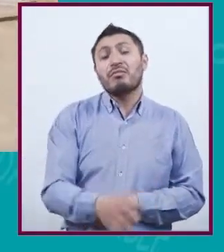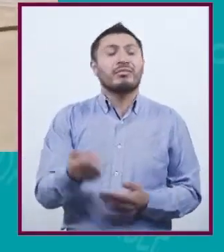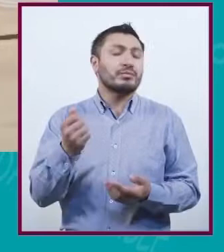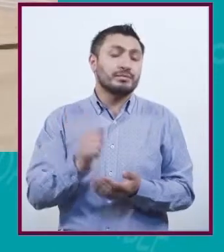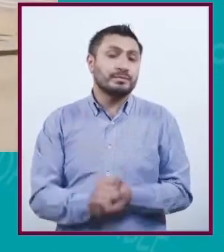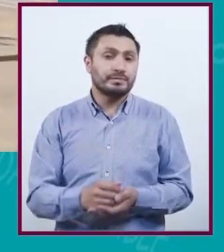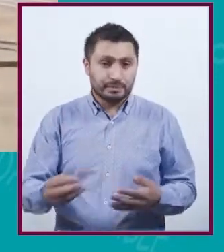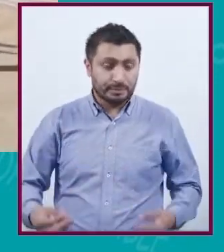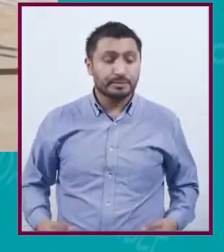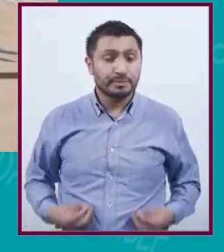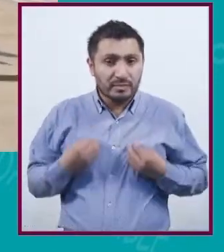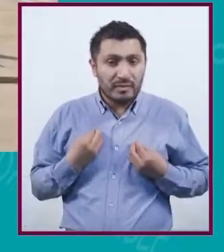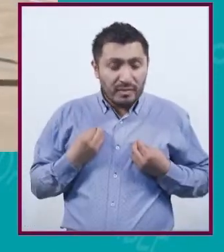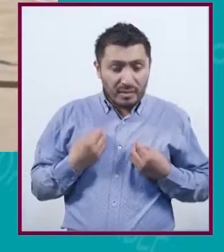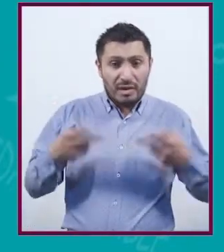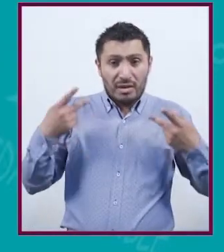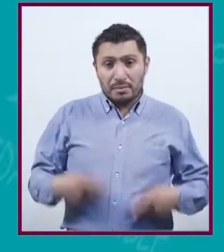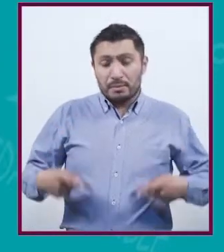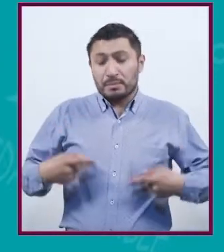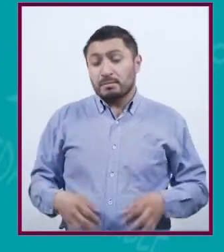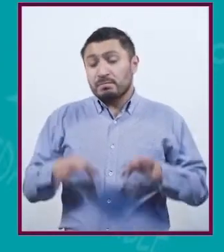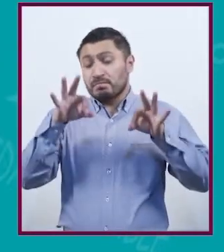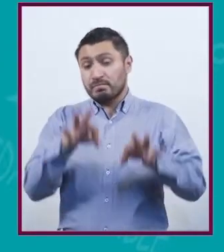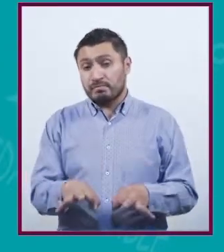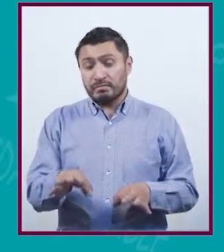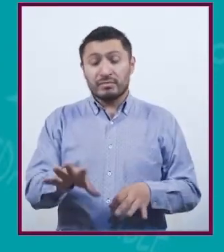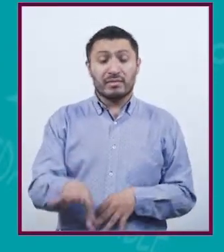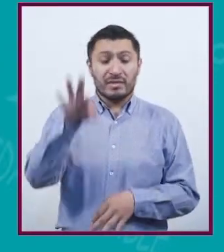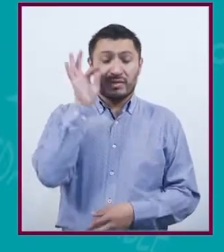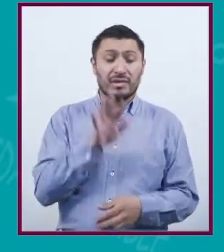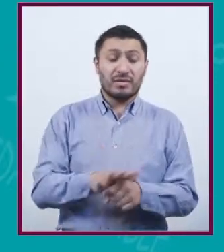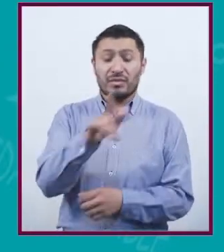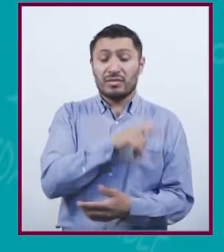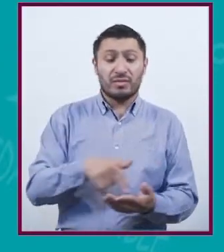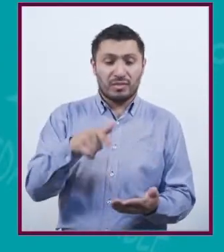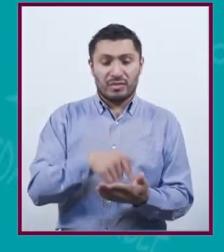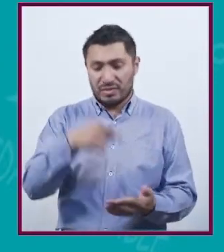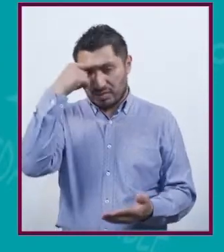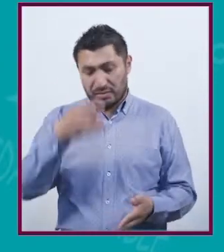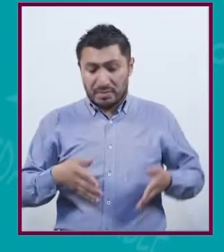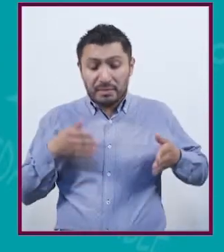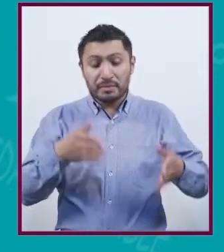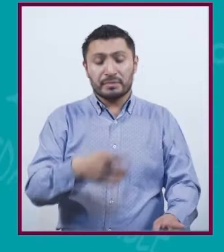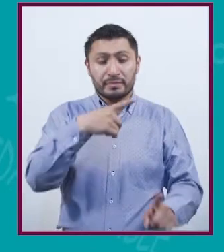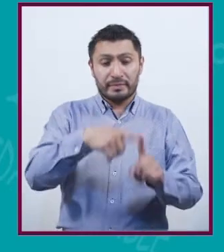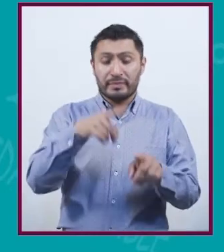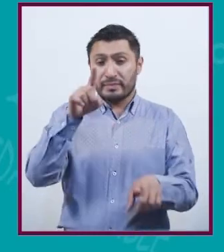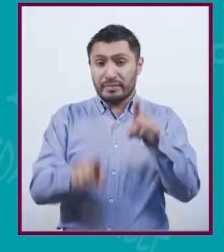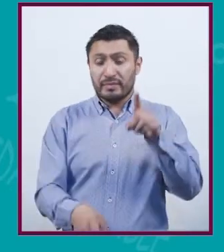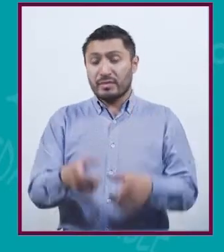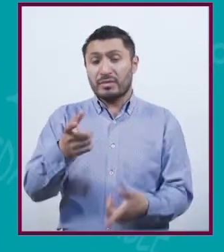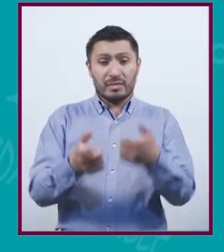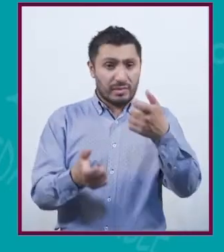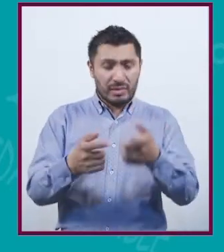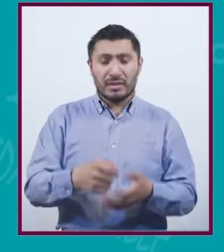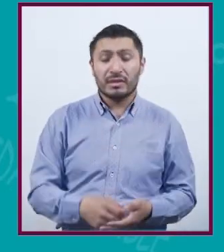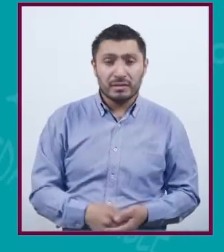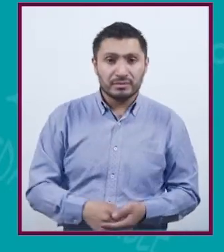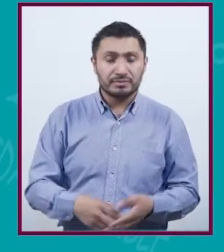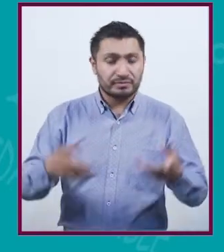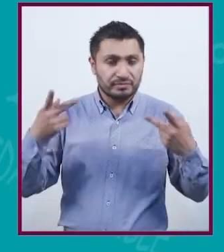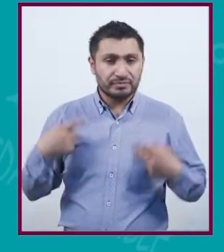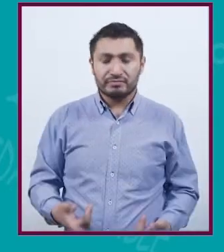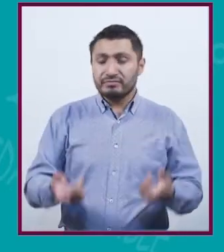rodeaba, como los patios y los claustros. En vida, las personas precisaban el sitio de su sepultura considerando su